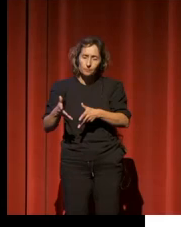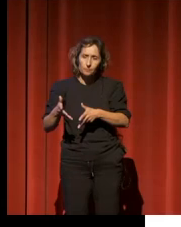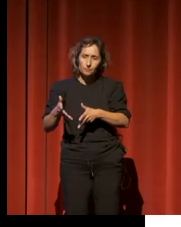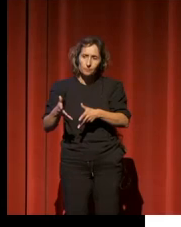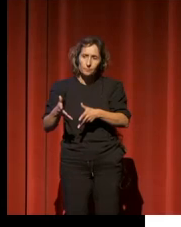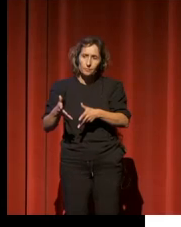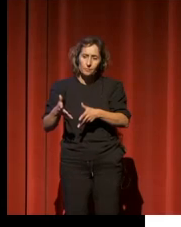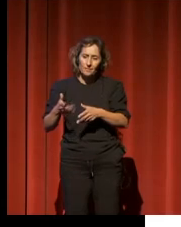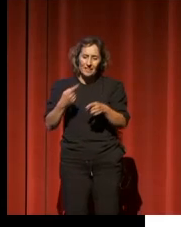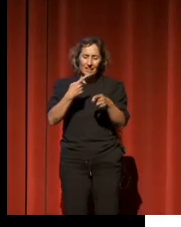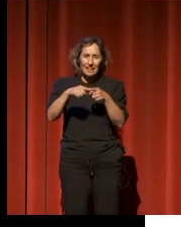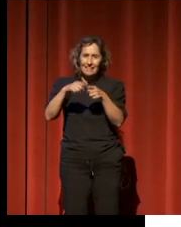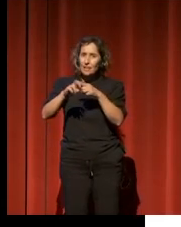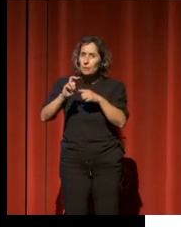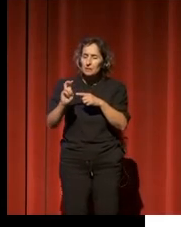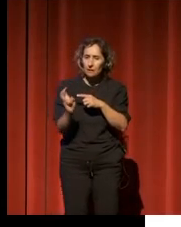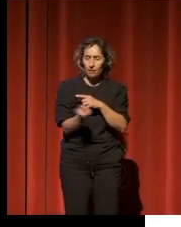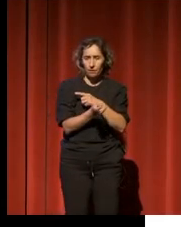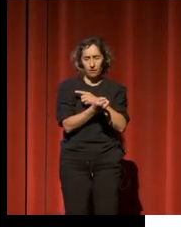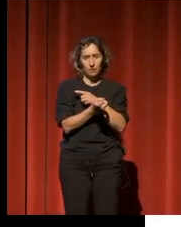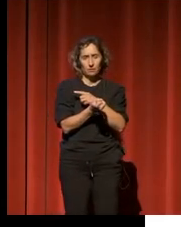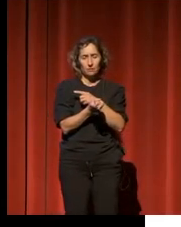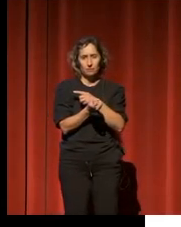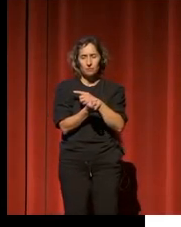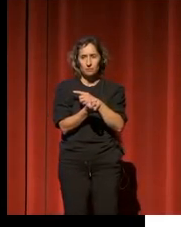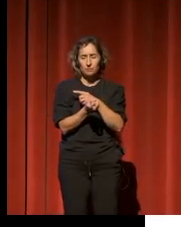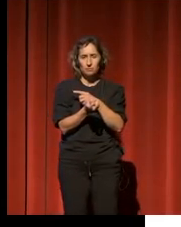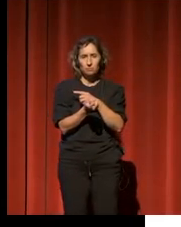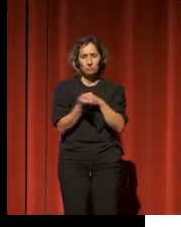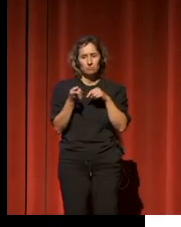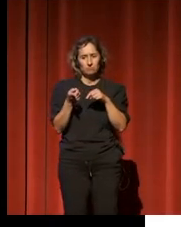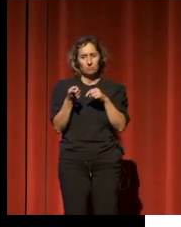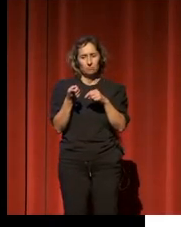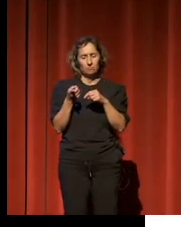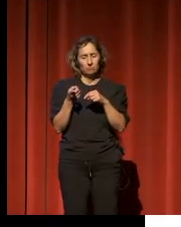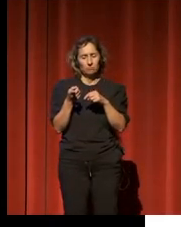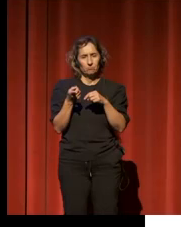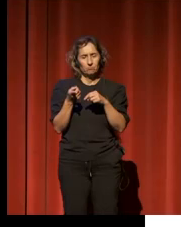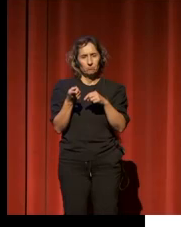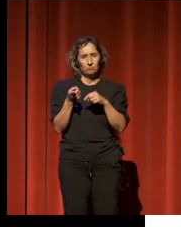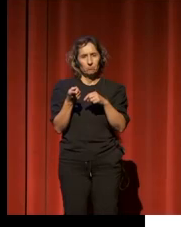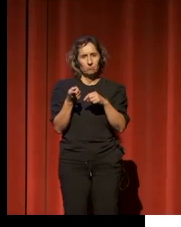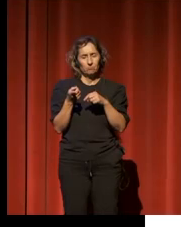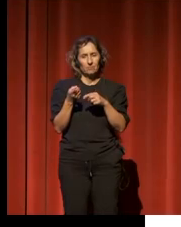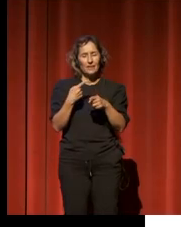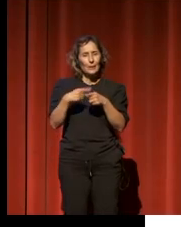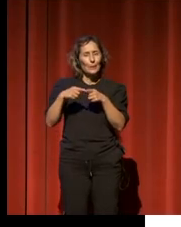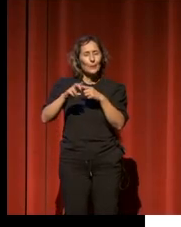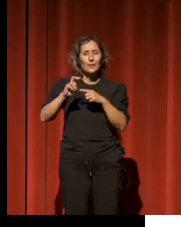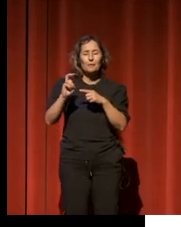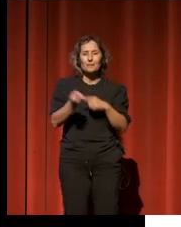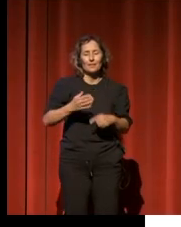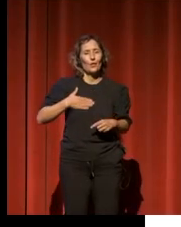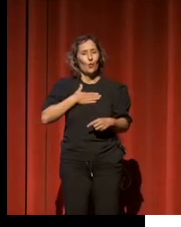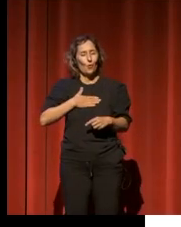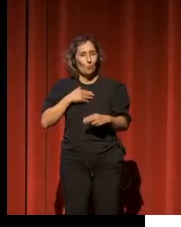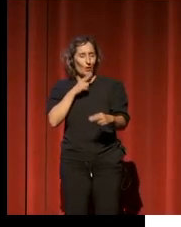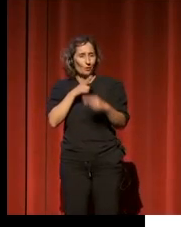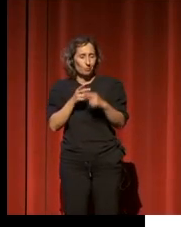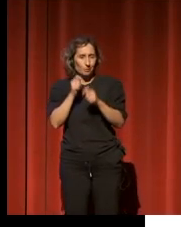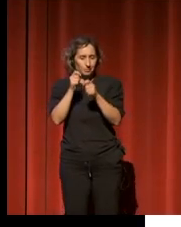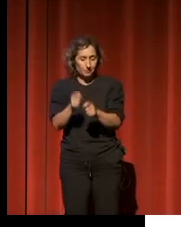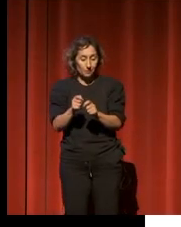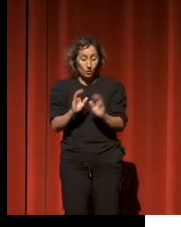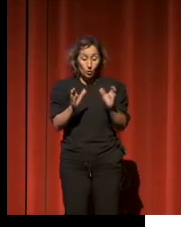diversidad Ah que que se identifica un poco en aquello que se ha llamado se ha venido a llamar la diversidad cómoda que serían